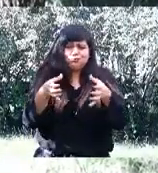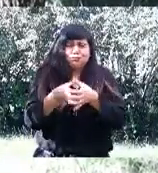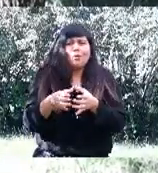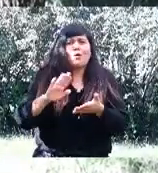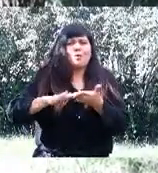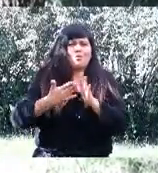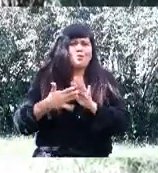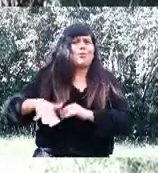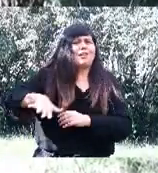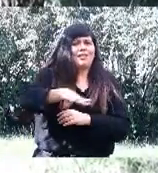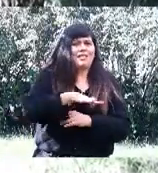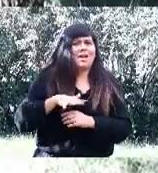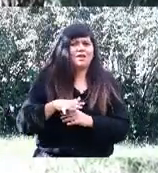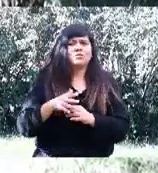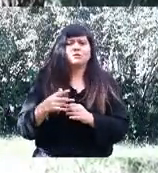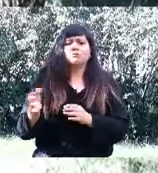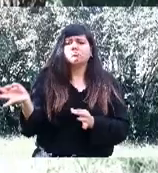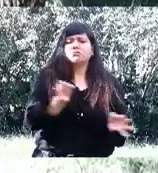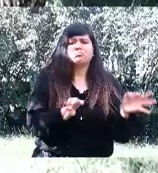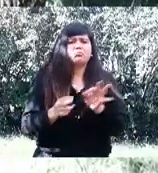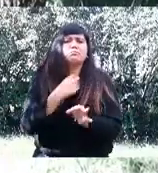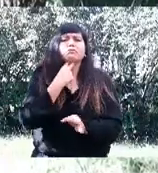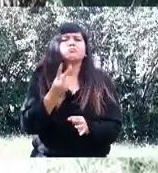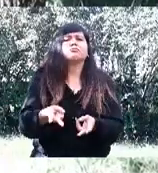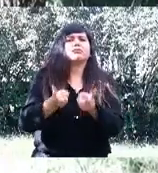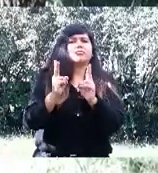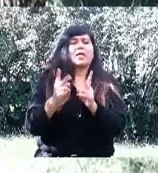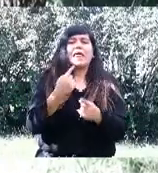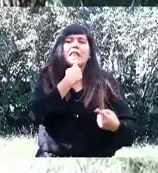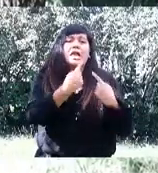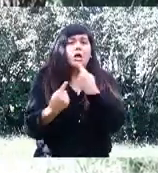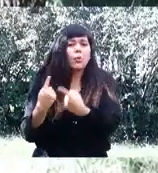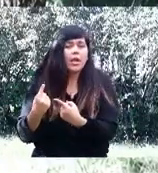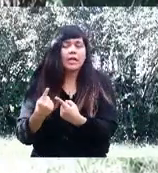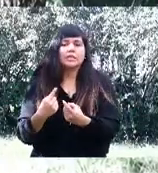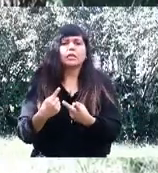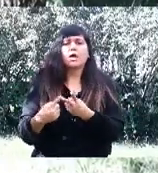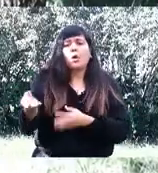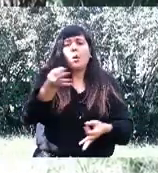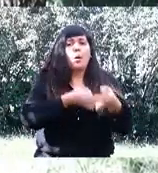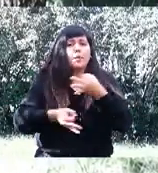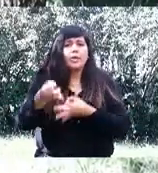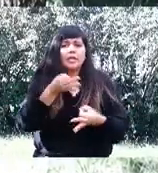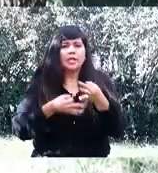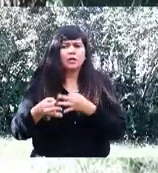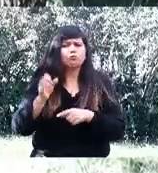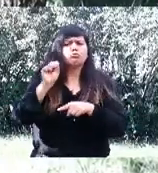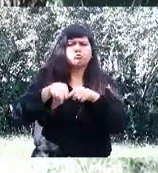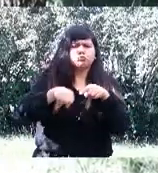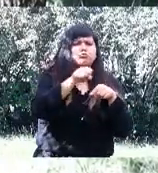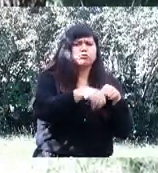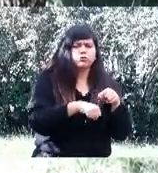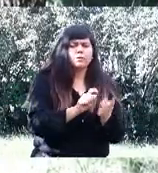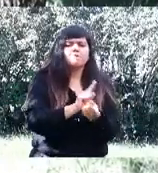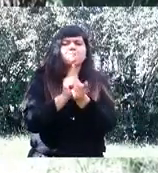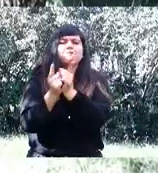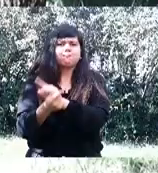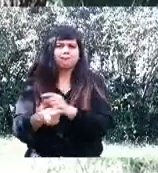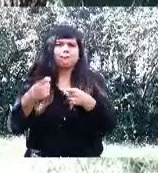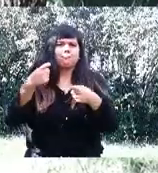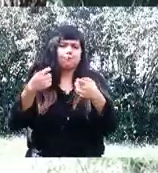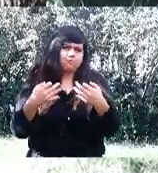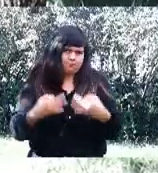tanto todos tenemos voz las encuestas o los comentarios se recogen y se transforman Así que